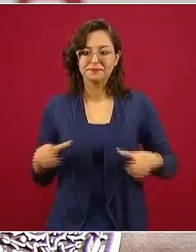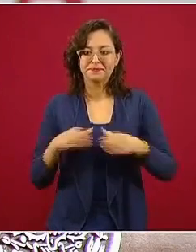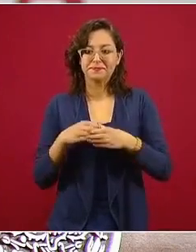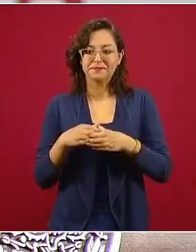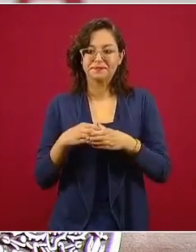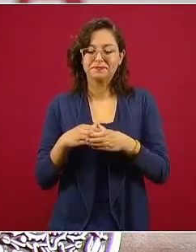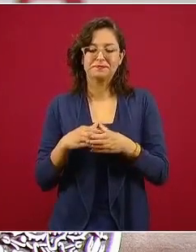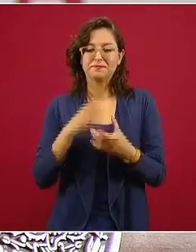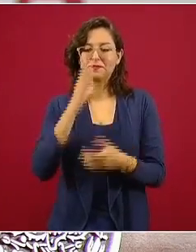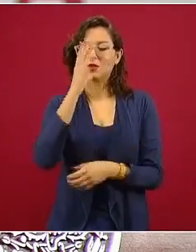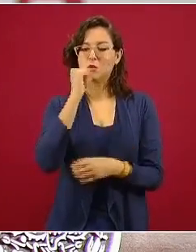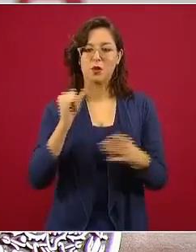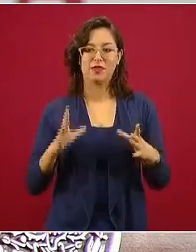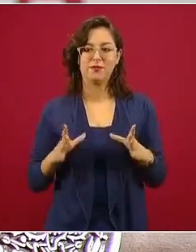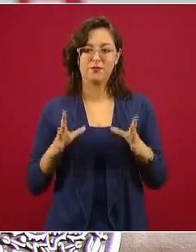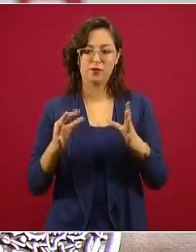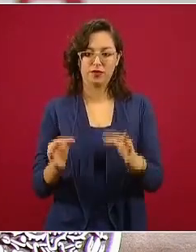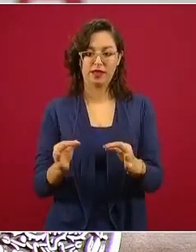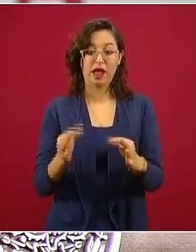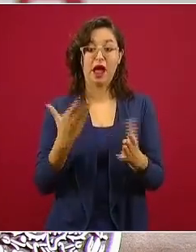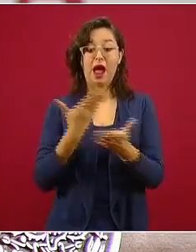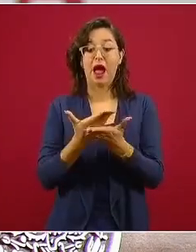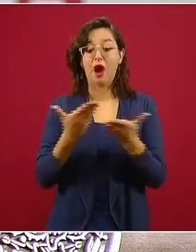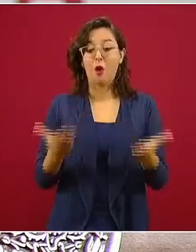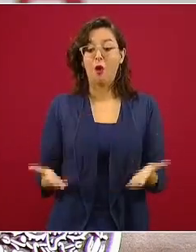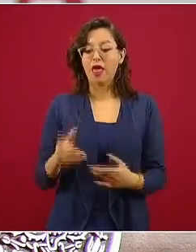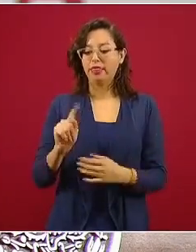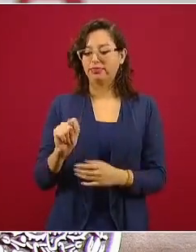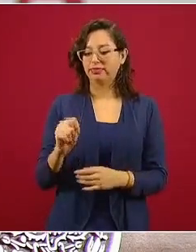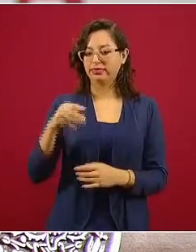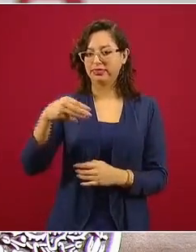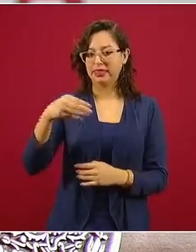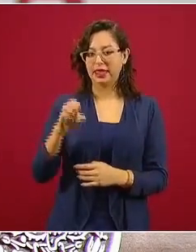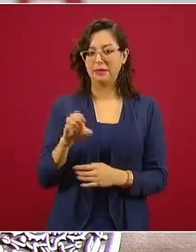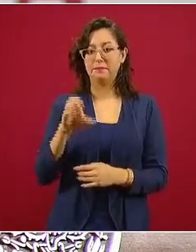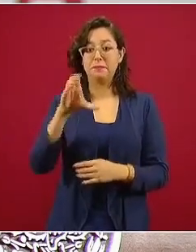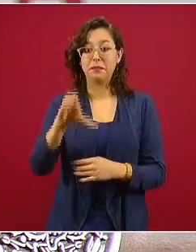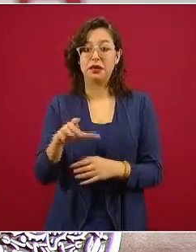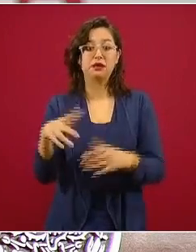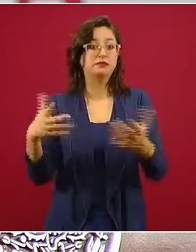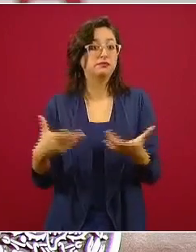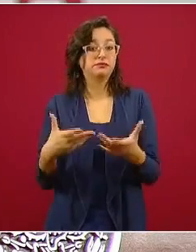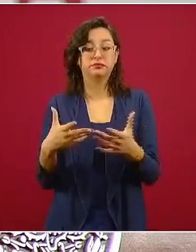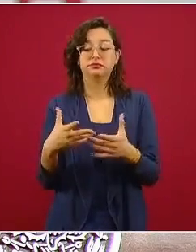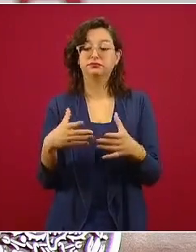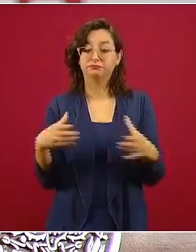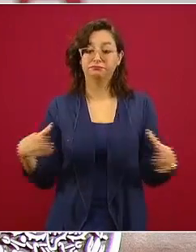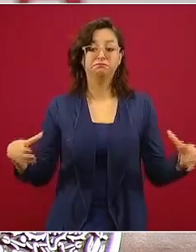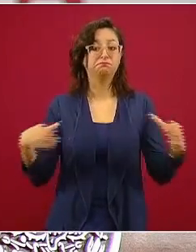el TEMEC es que el panel se va a formar